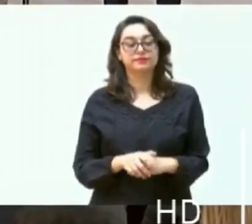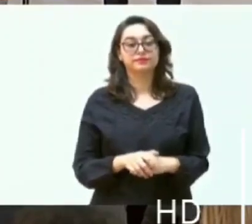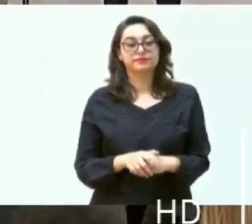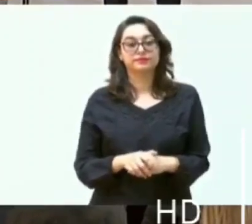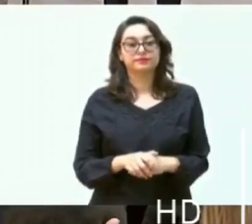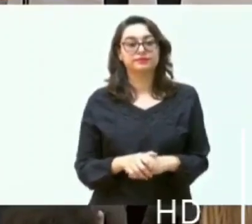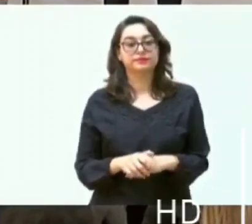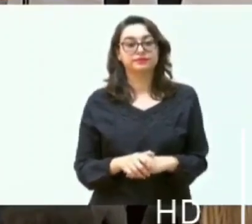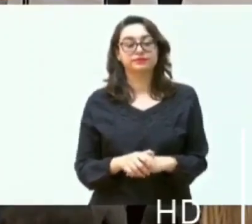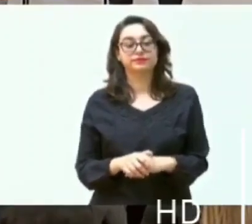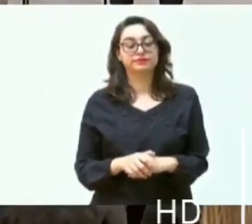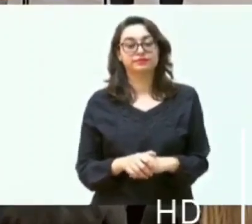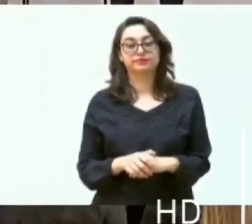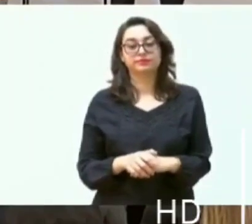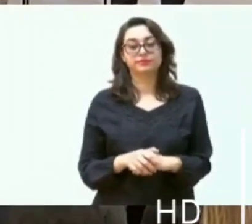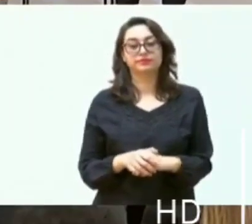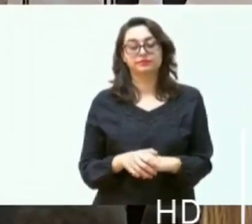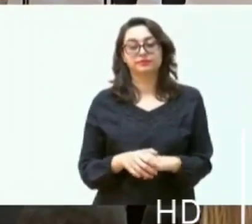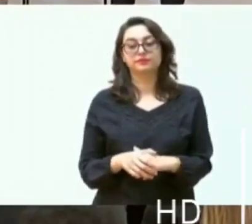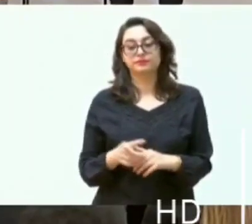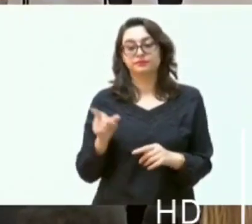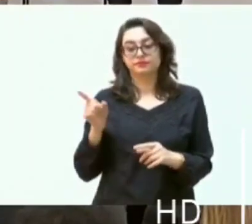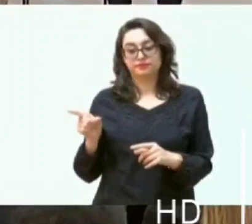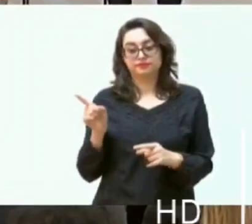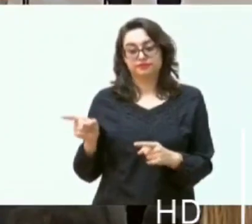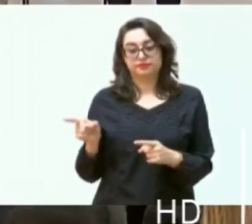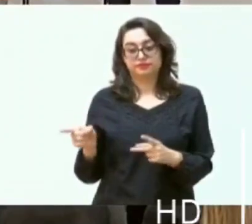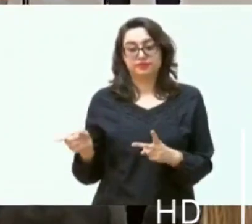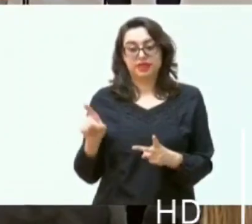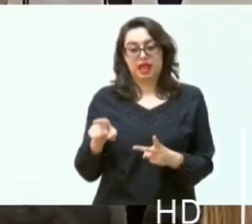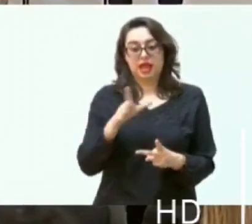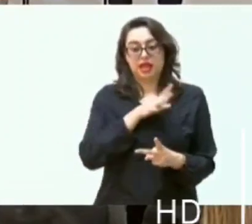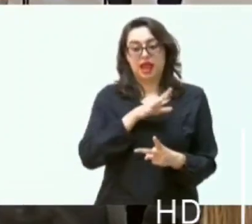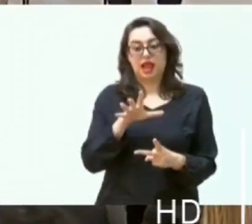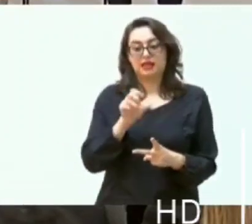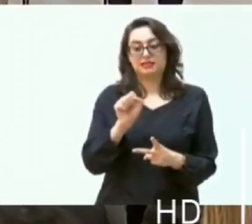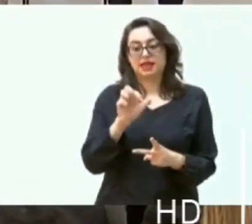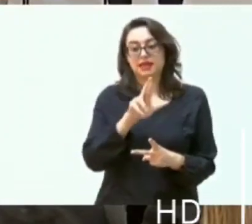presos con el general Serrano